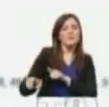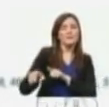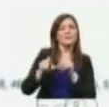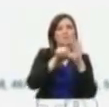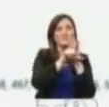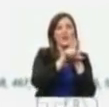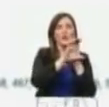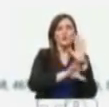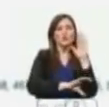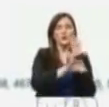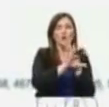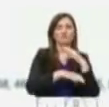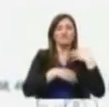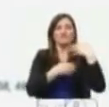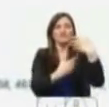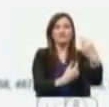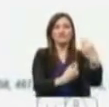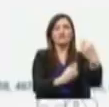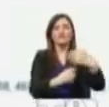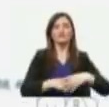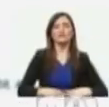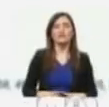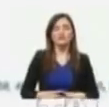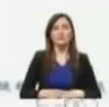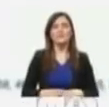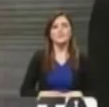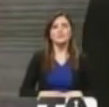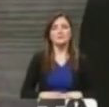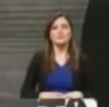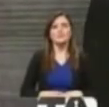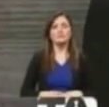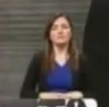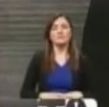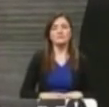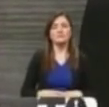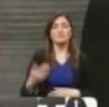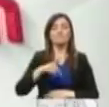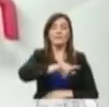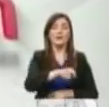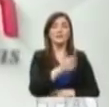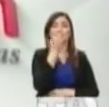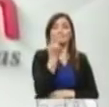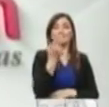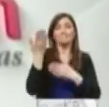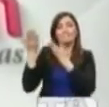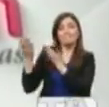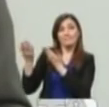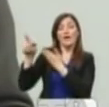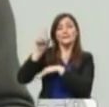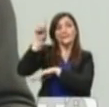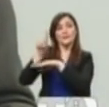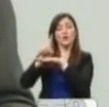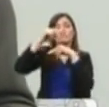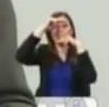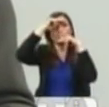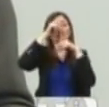profesionales se sujetarán a las leyes que regulen la administración pública. Es el caso del canal de televisión, donde Ochoa fue director